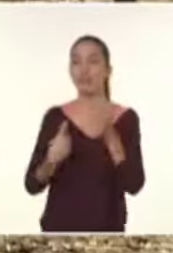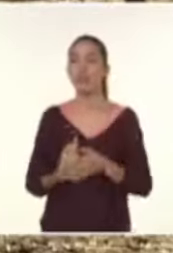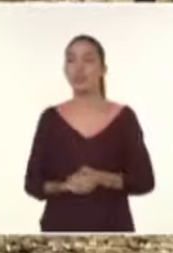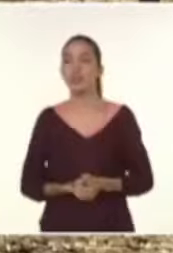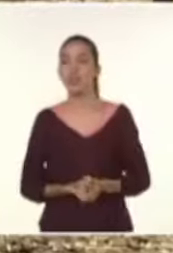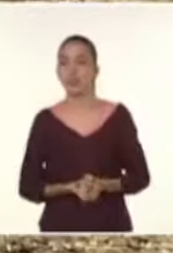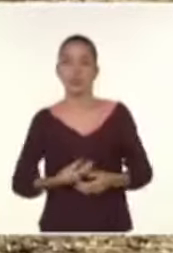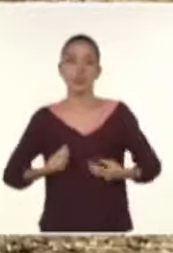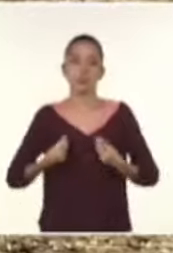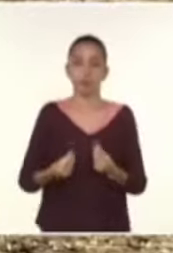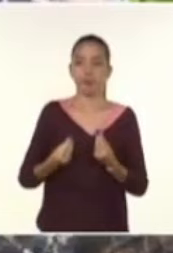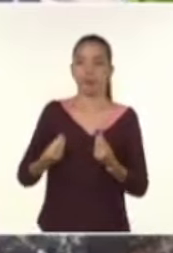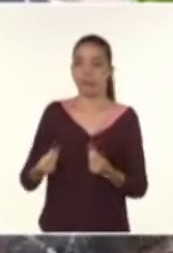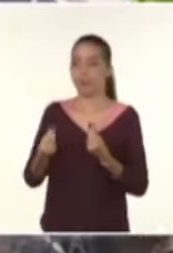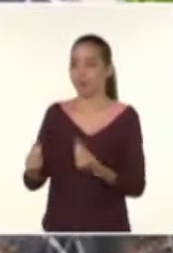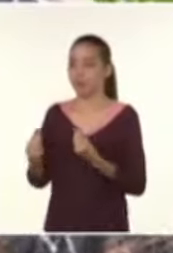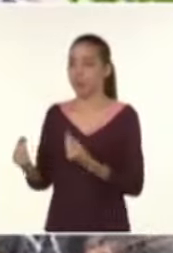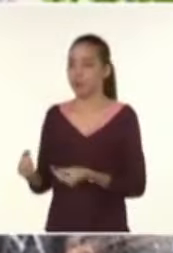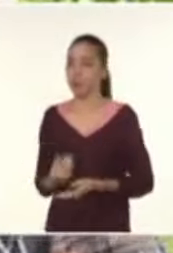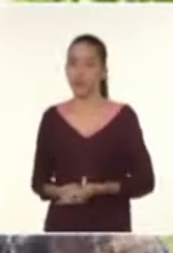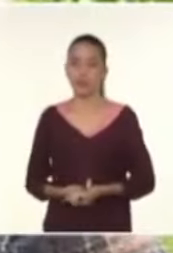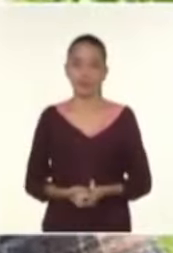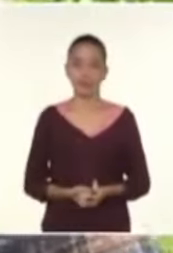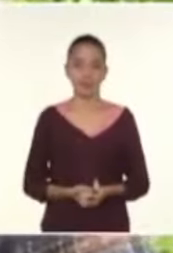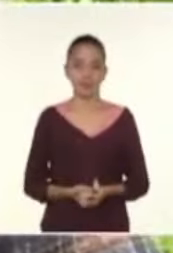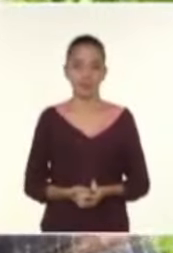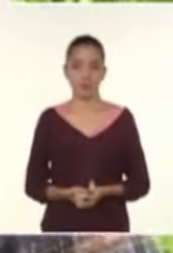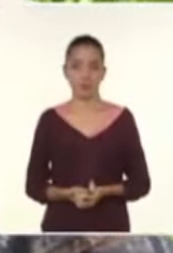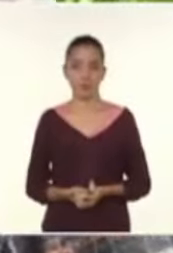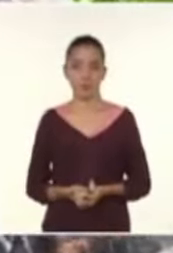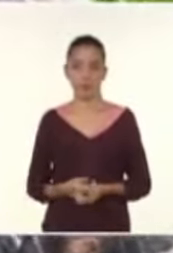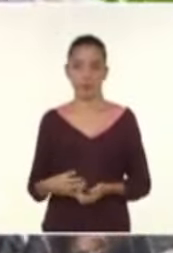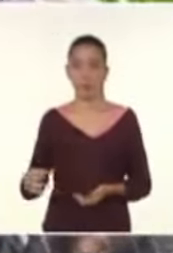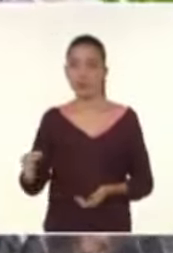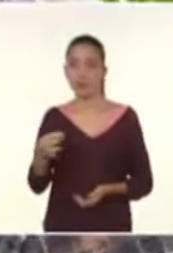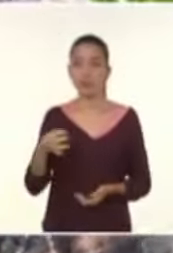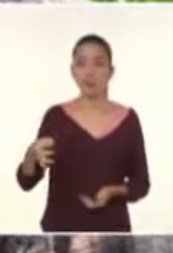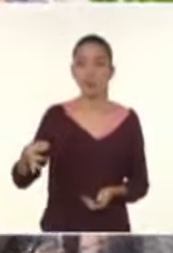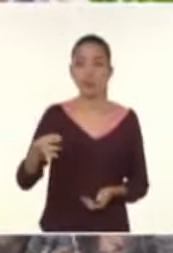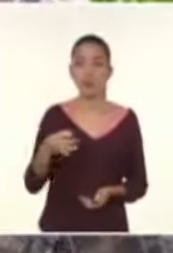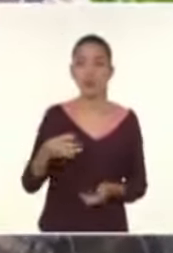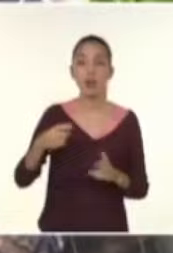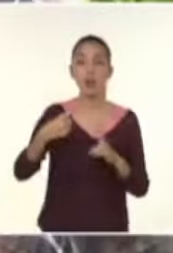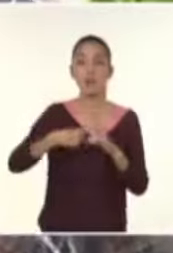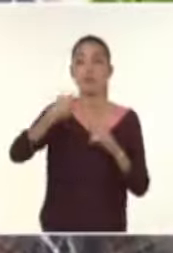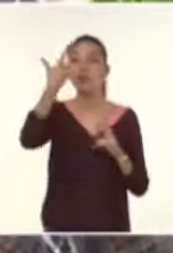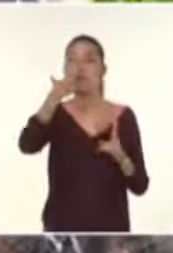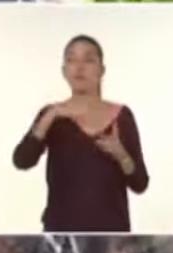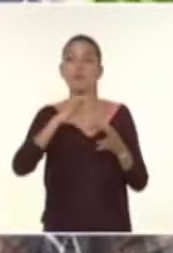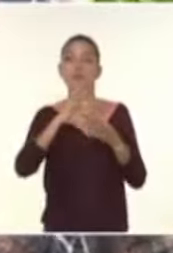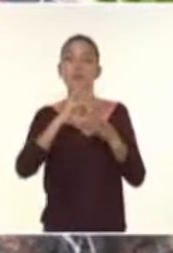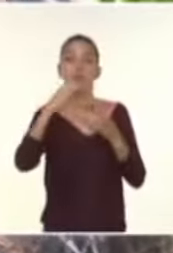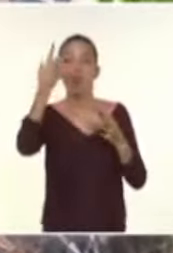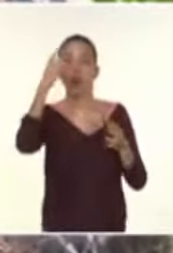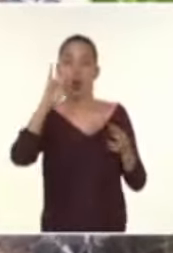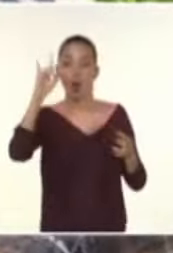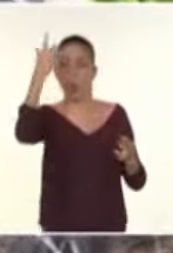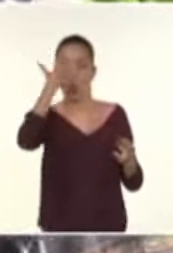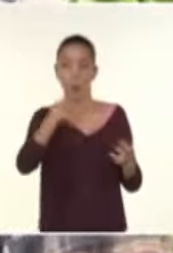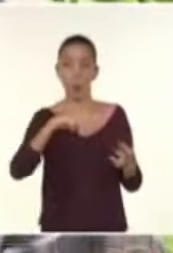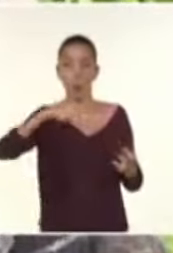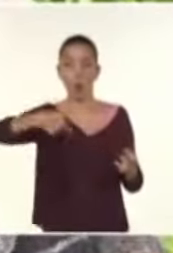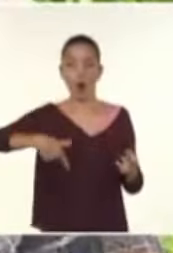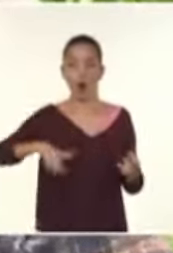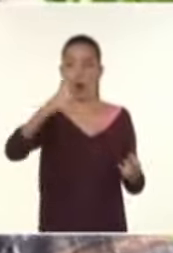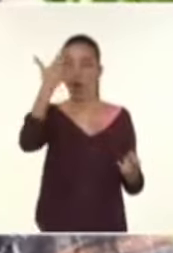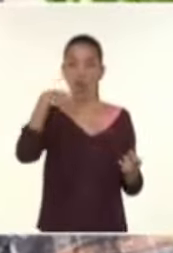como sucede con la leche vacuna. El municipio de Aguay no solamente se autoabastece, sino que durante el año logramos aportar más de